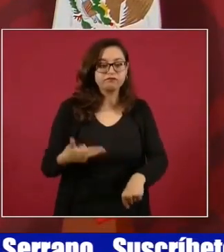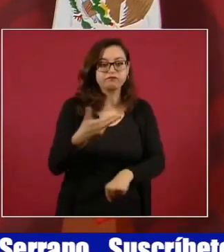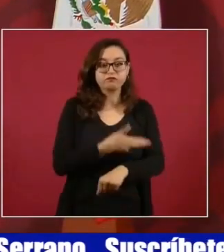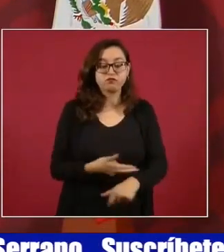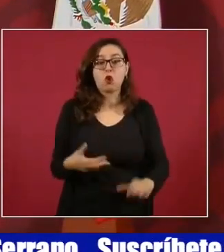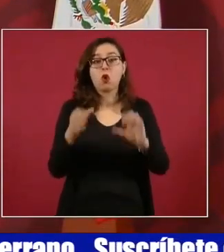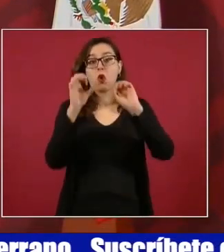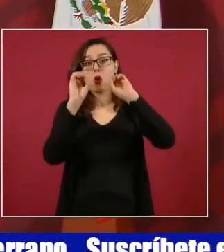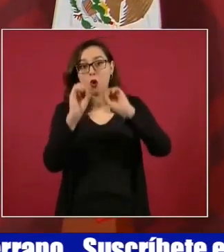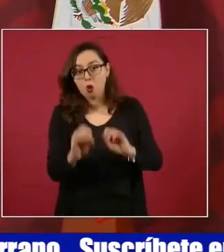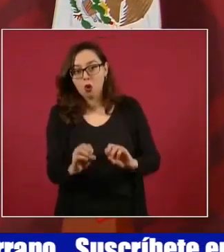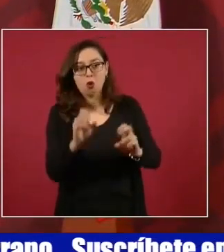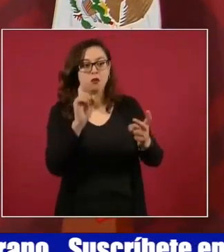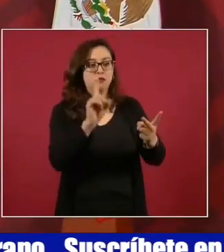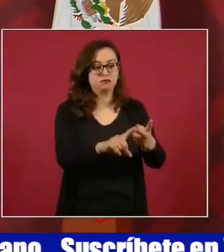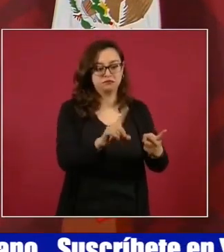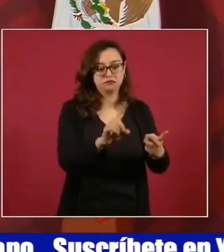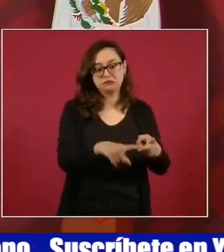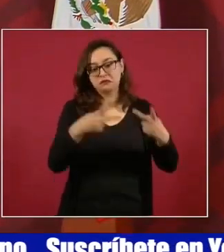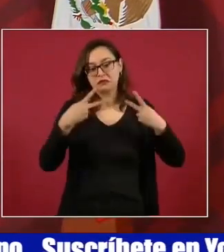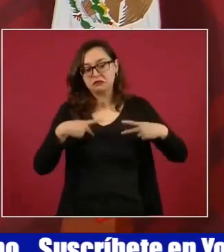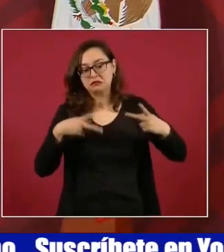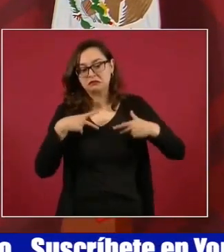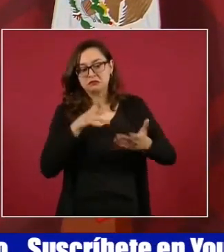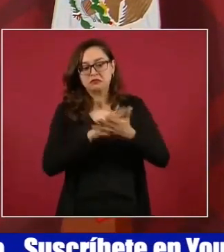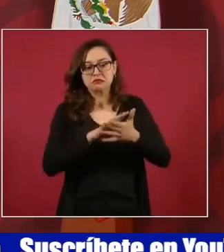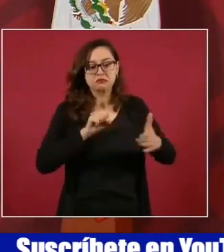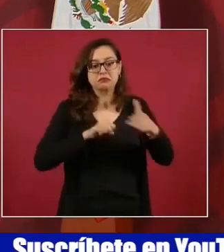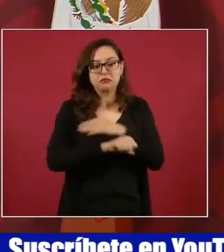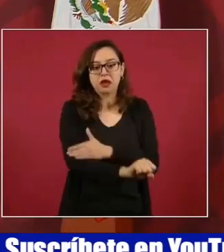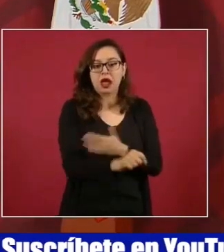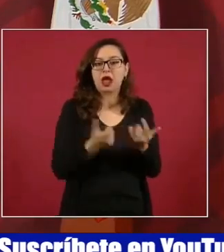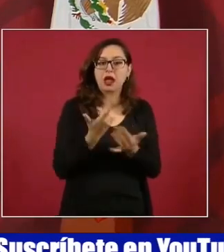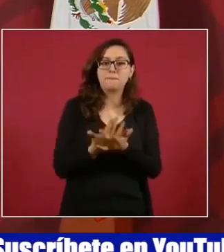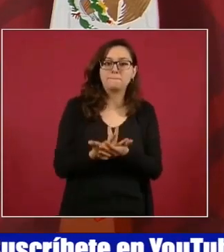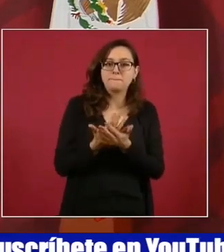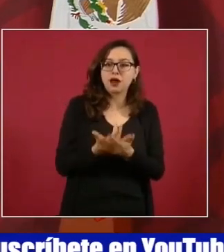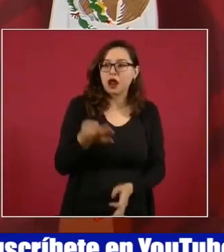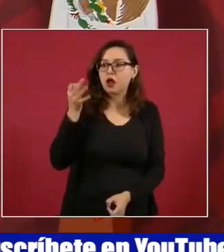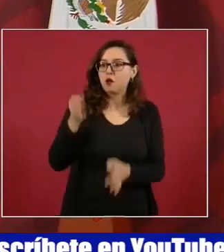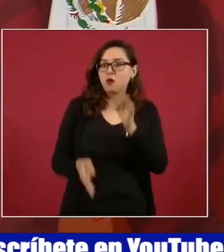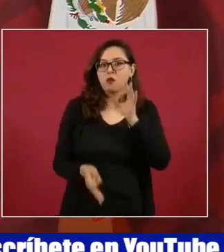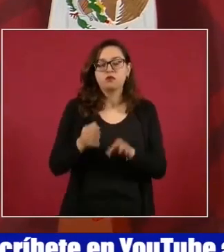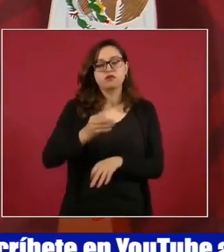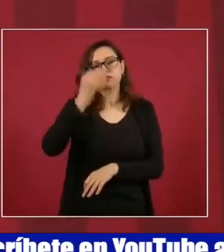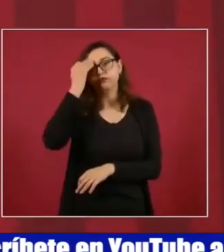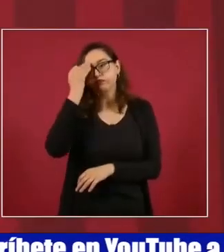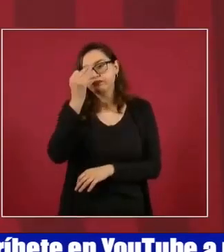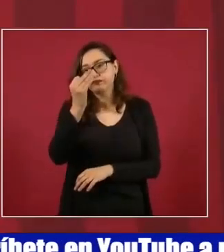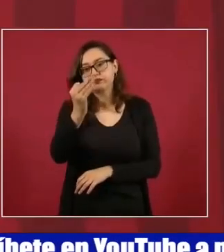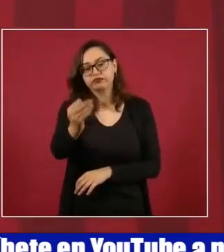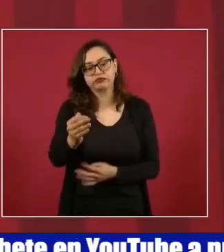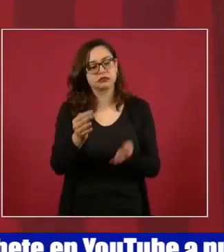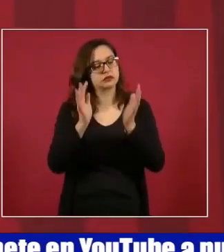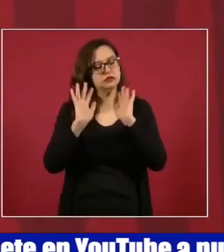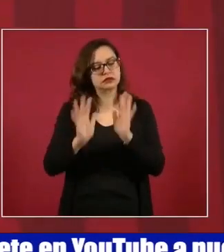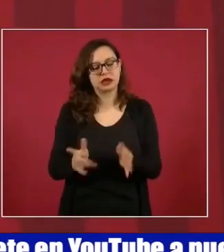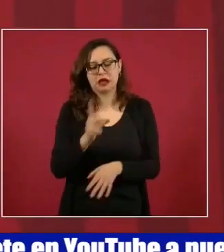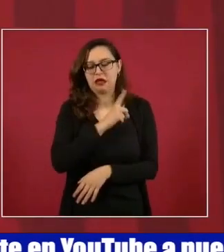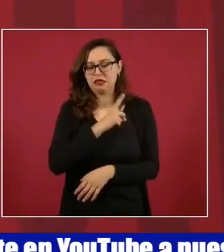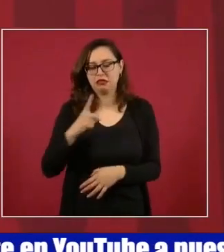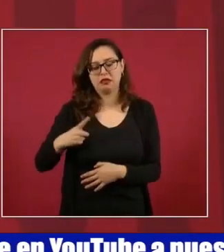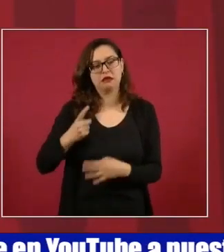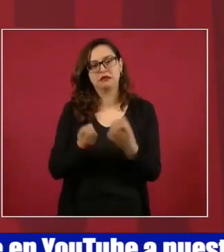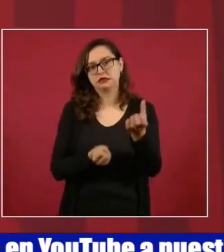de ciertas formas. El presidente asegura pues que están furiosos los conservadores y que utilizan una vez más el discurso